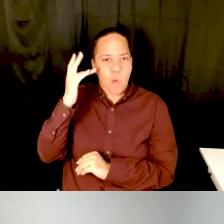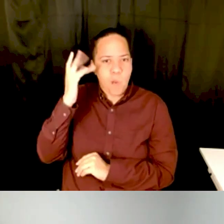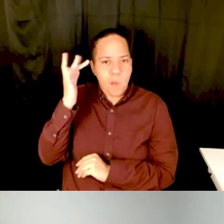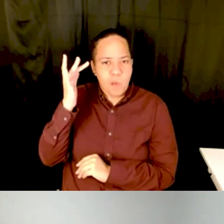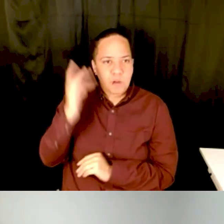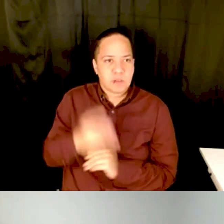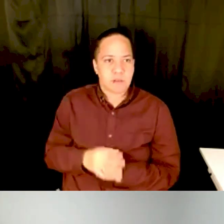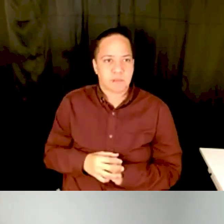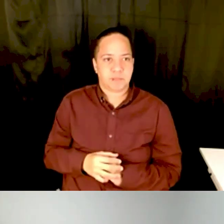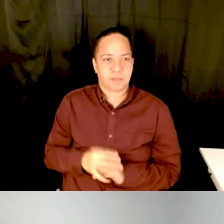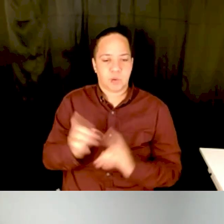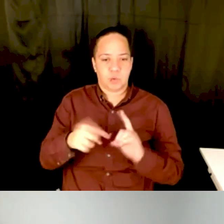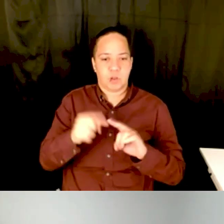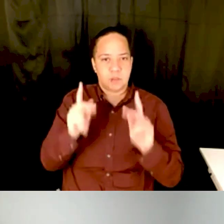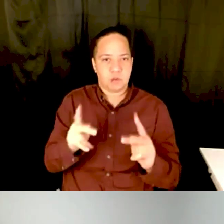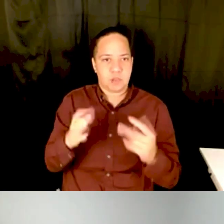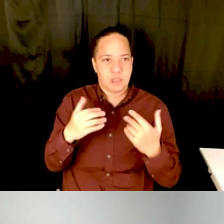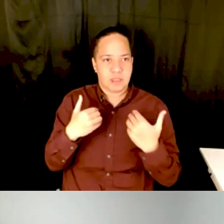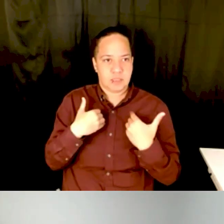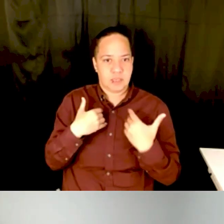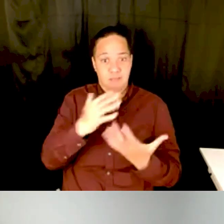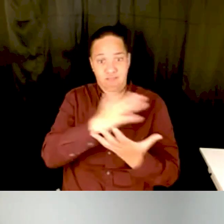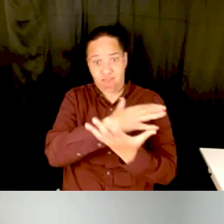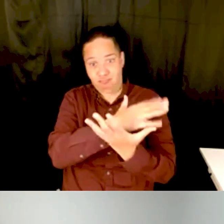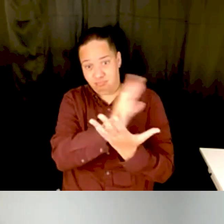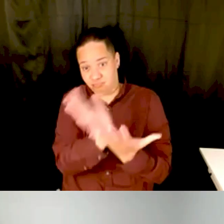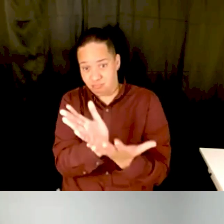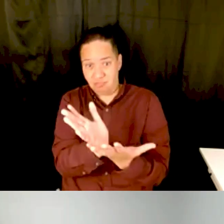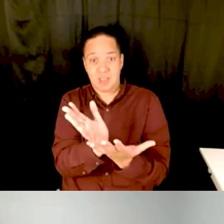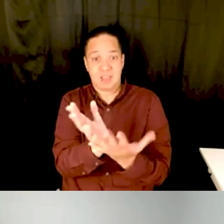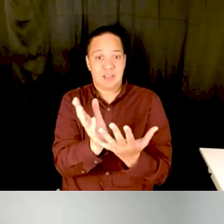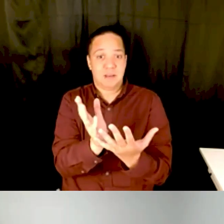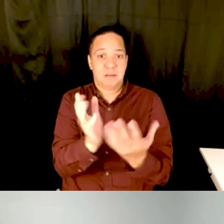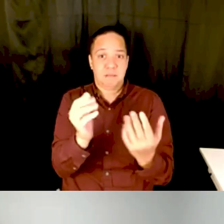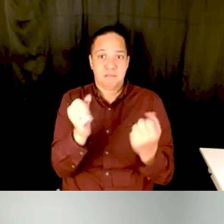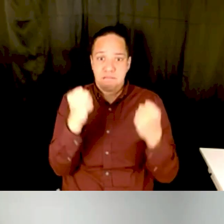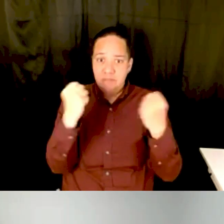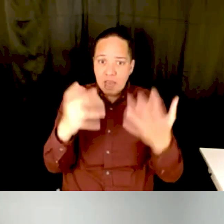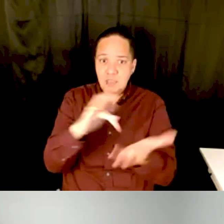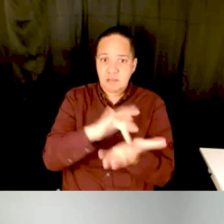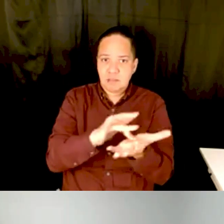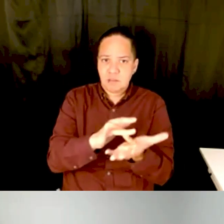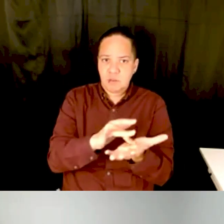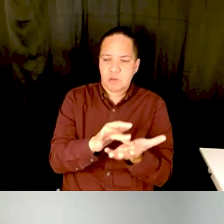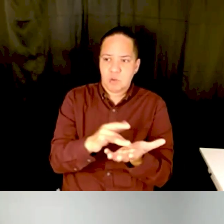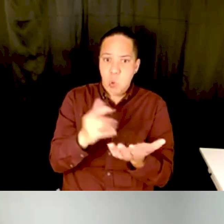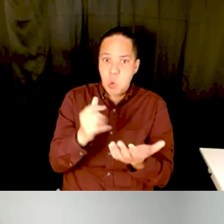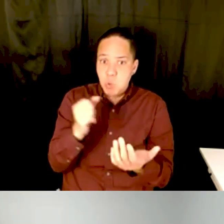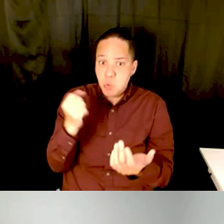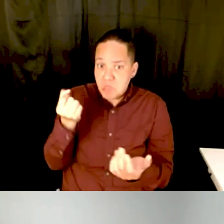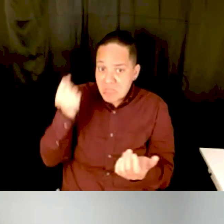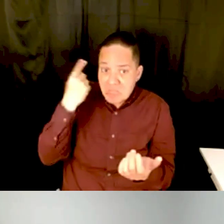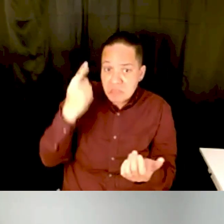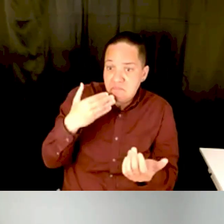porque cuando una persona tiene polifarmacia, algo anda mal, o no se entiende bien lo que tiene el paciente,